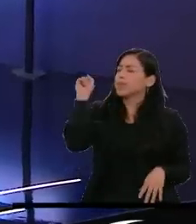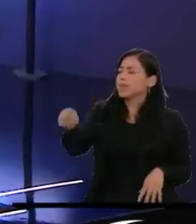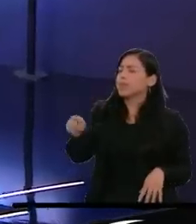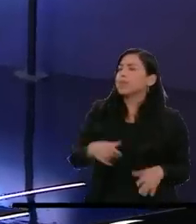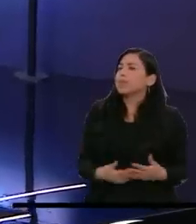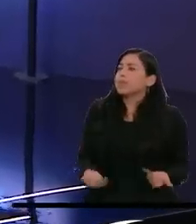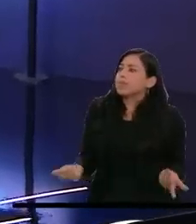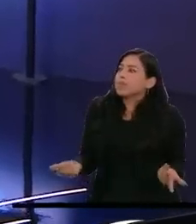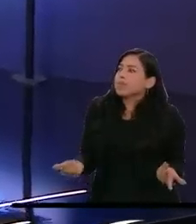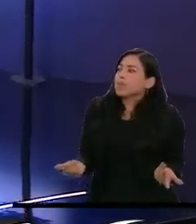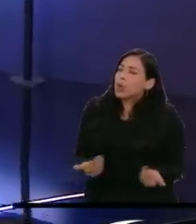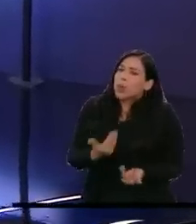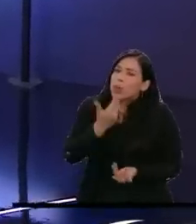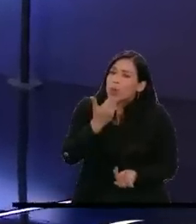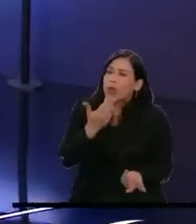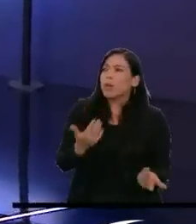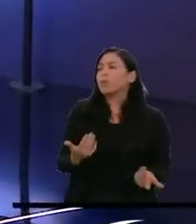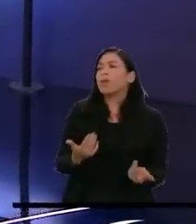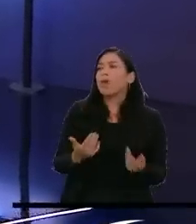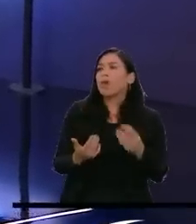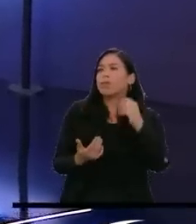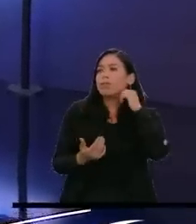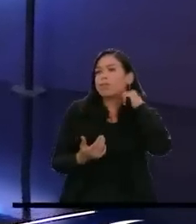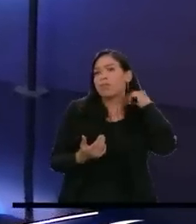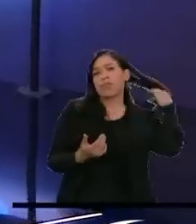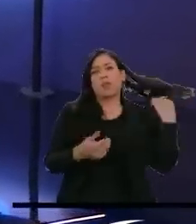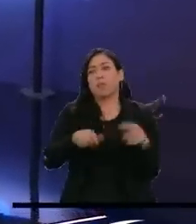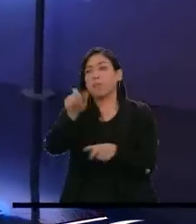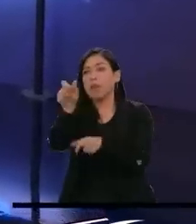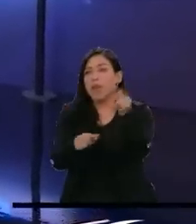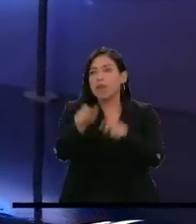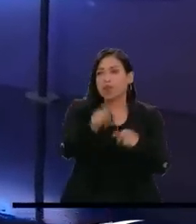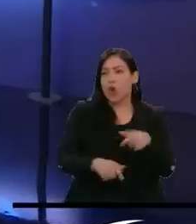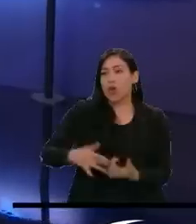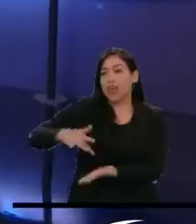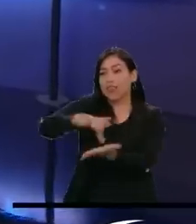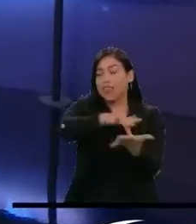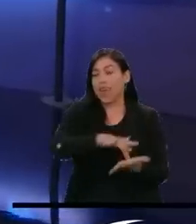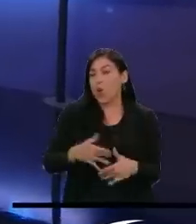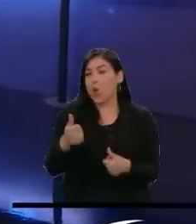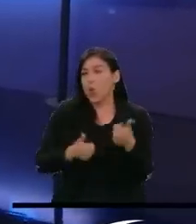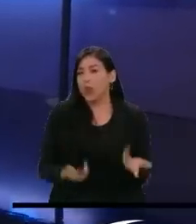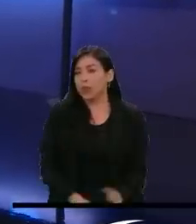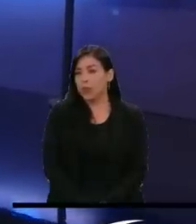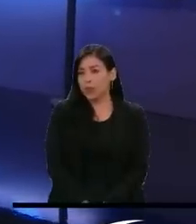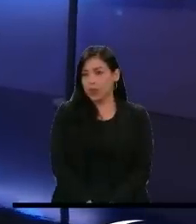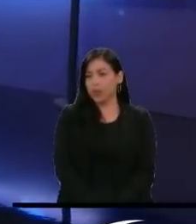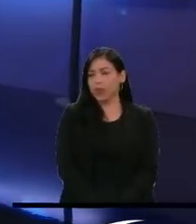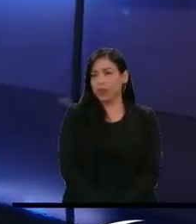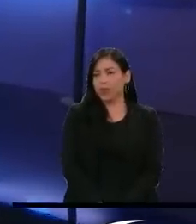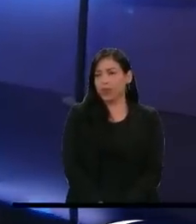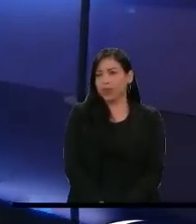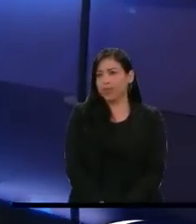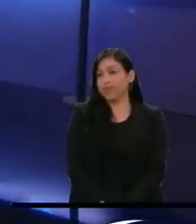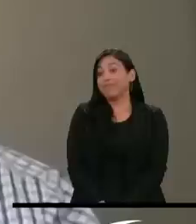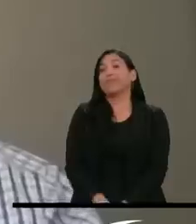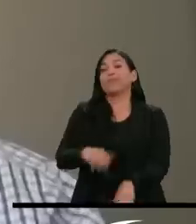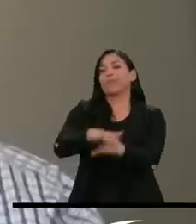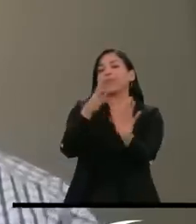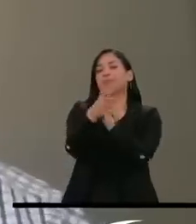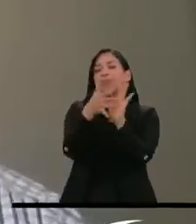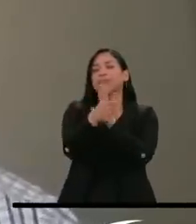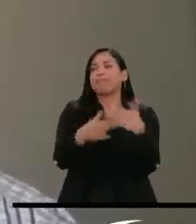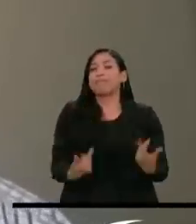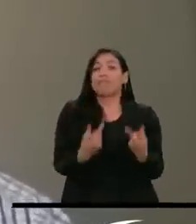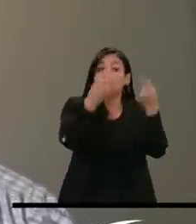es qué tanto están comprando, qué tanto están consumiendo y endeudándose los colombianos. A ver, en este momento, si bien no